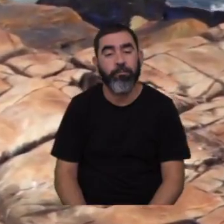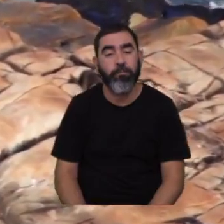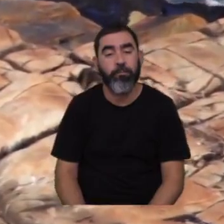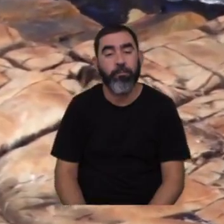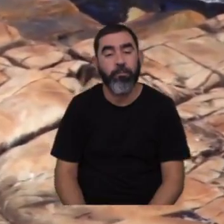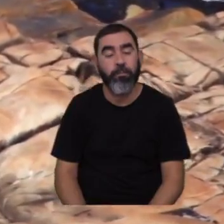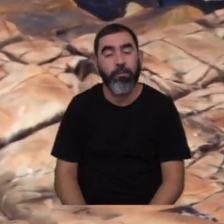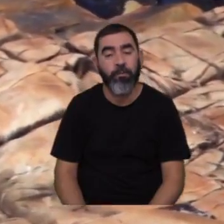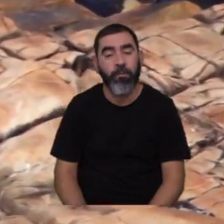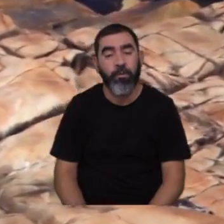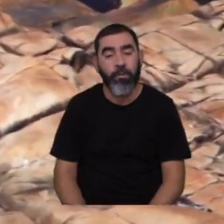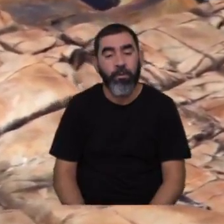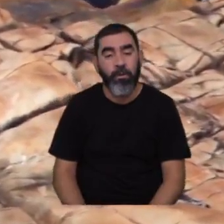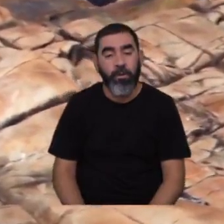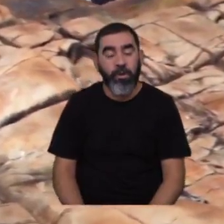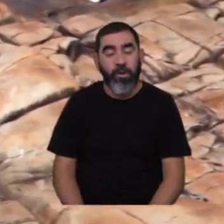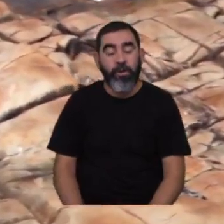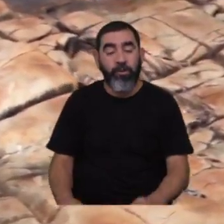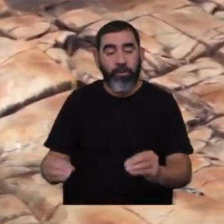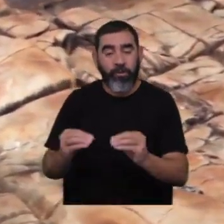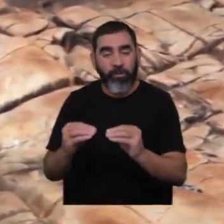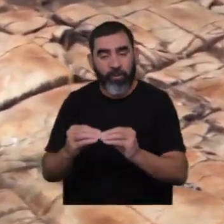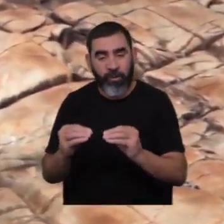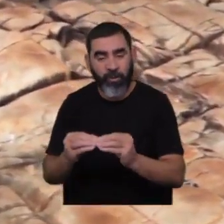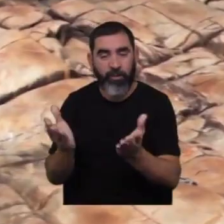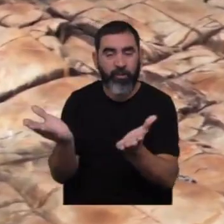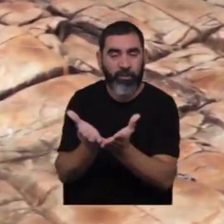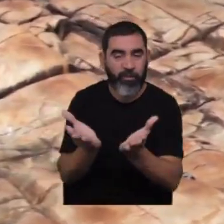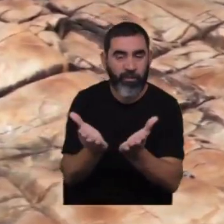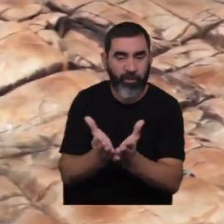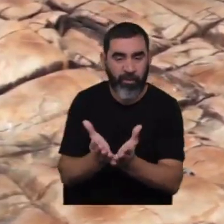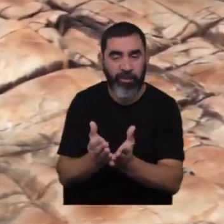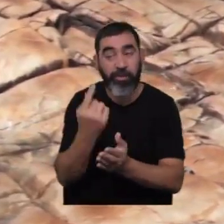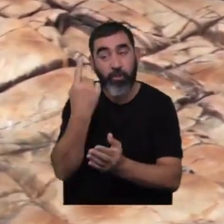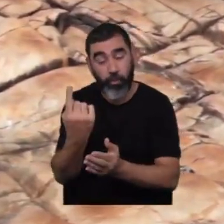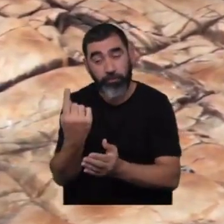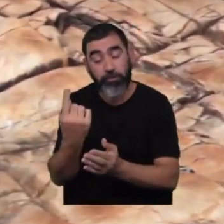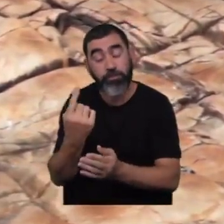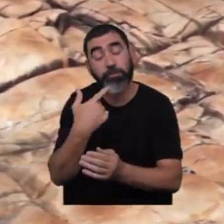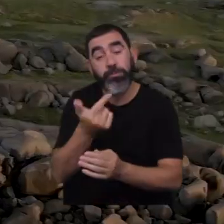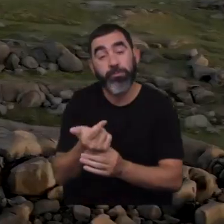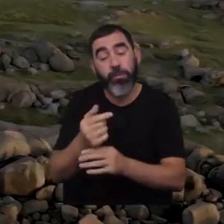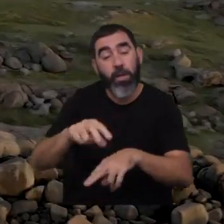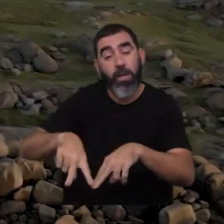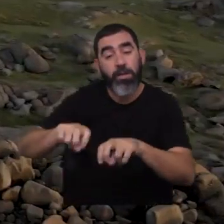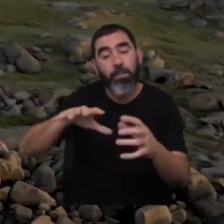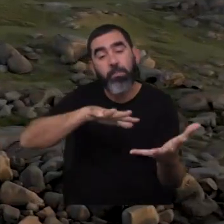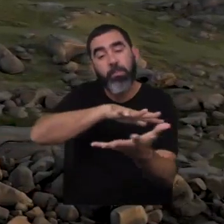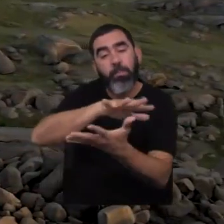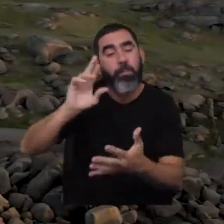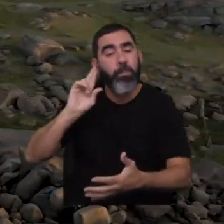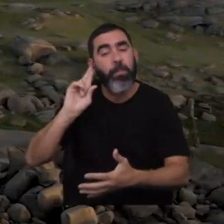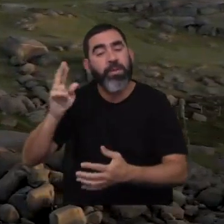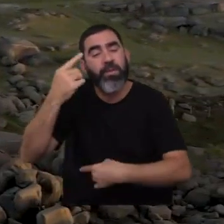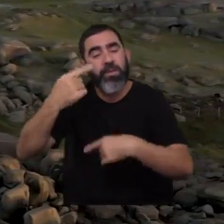Y allí, con colegas y alumnos, una en particular ha sido analizar el paisaje acústico